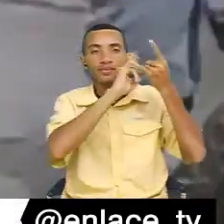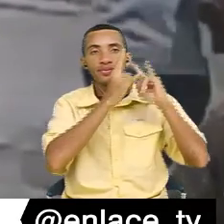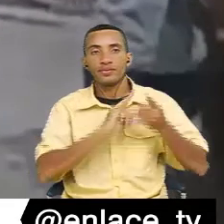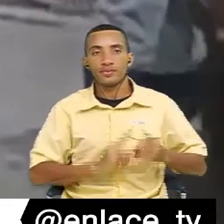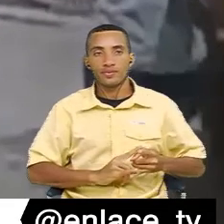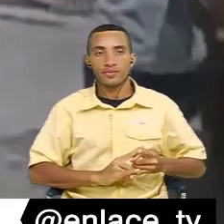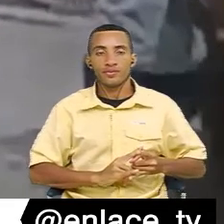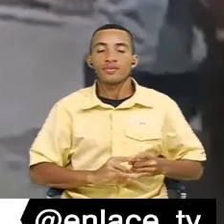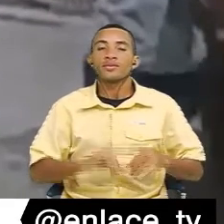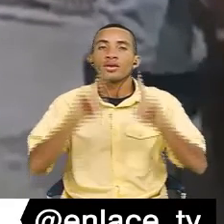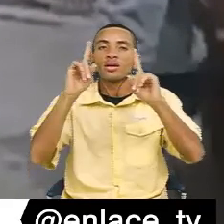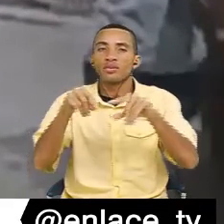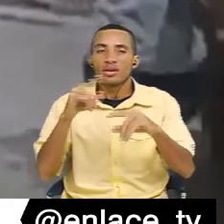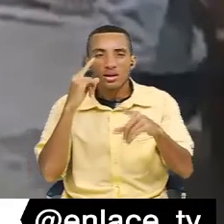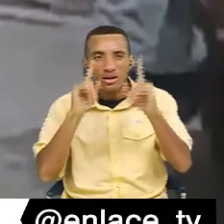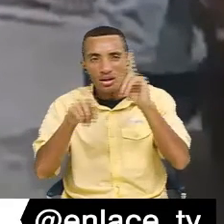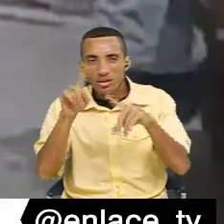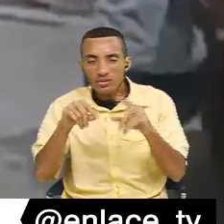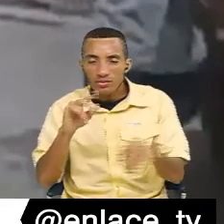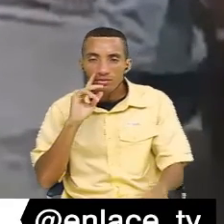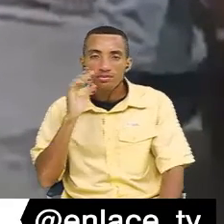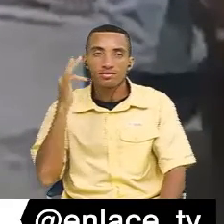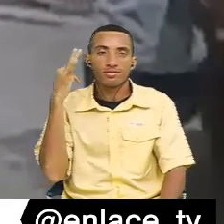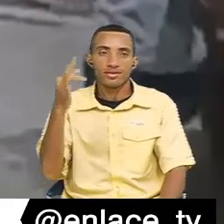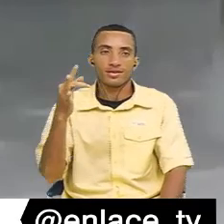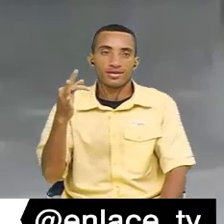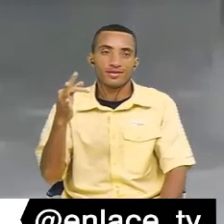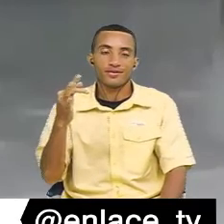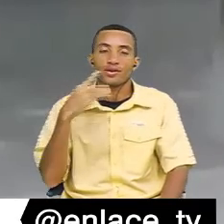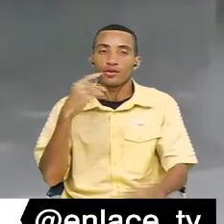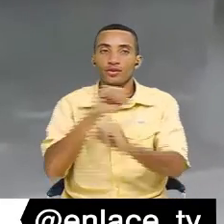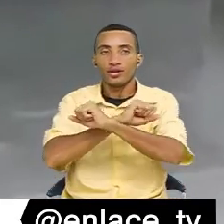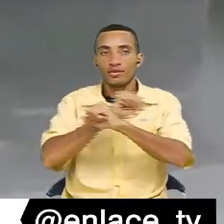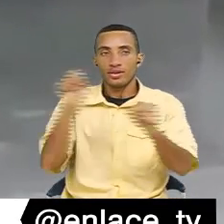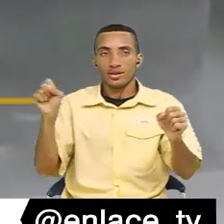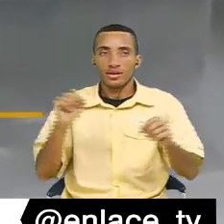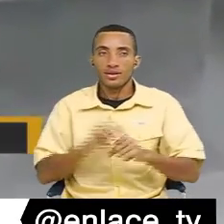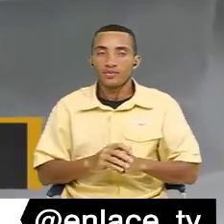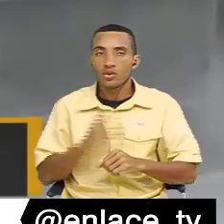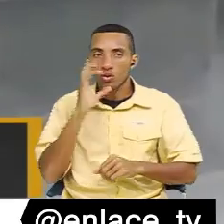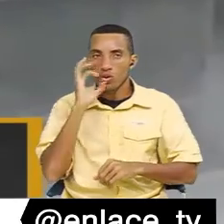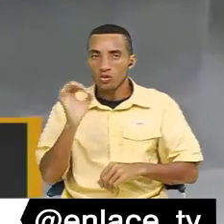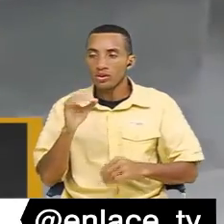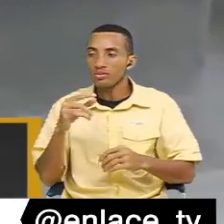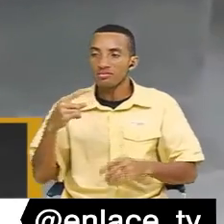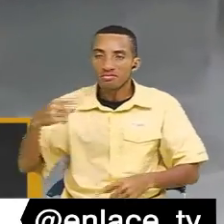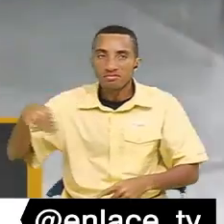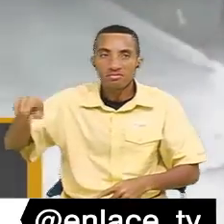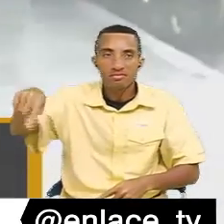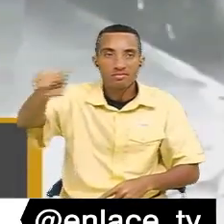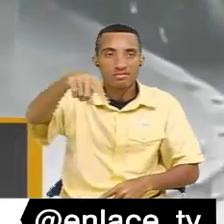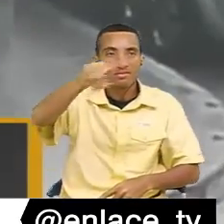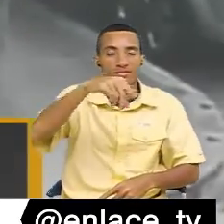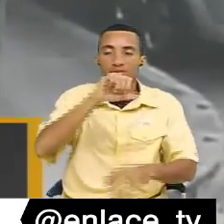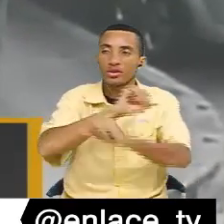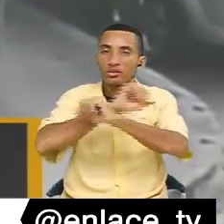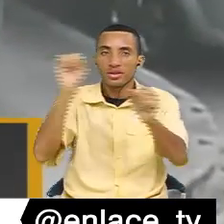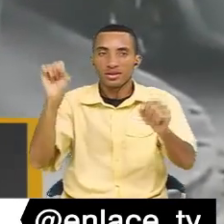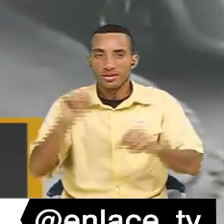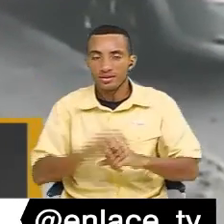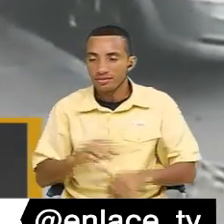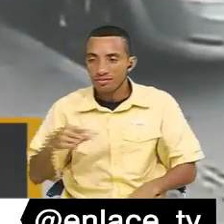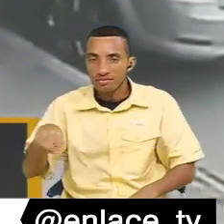de testigos del hecho que se presentó en horas de la mañana, un hombre rondaba la zona desde hacía varias horas y, armado con un